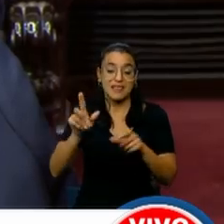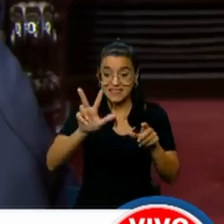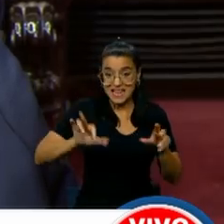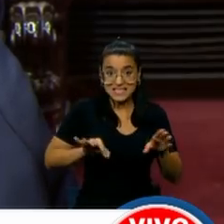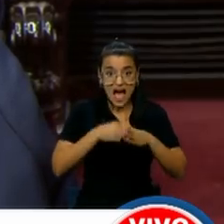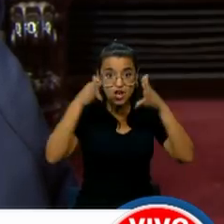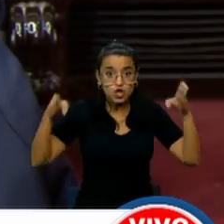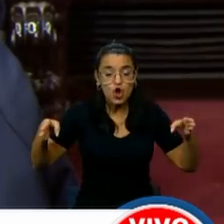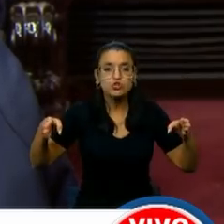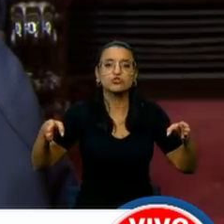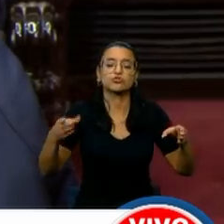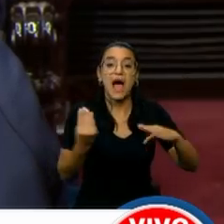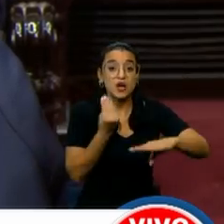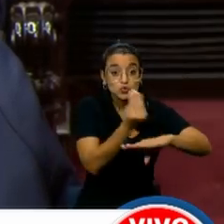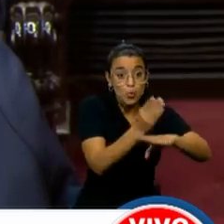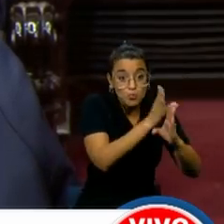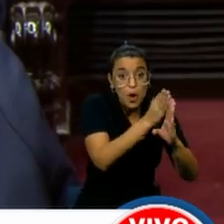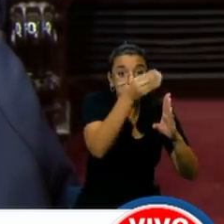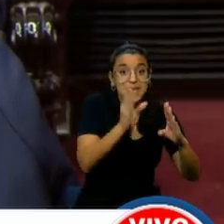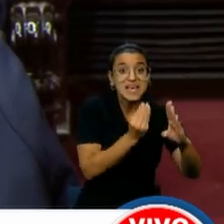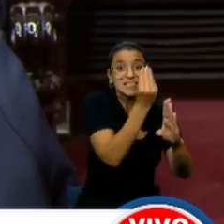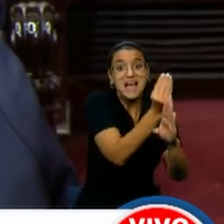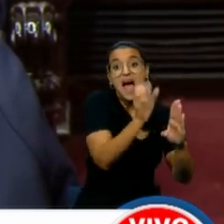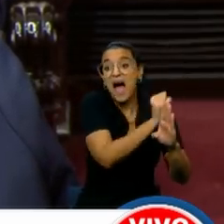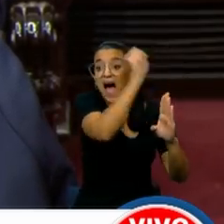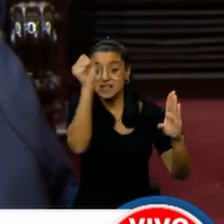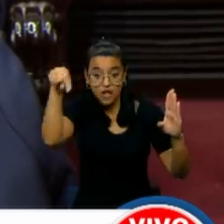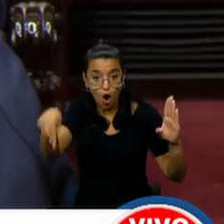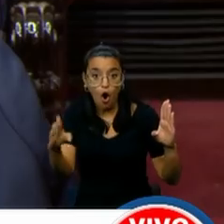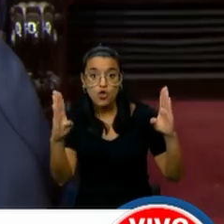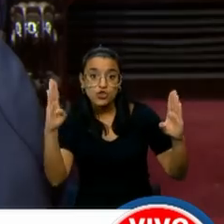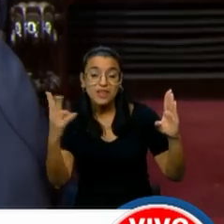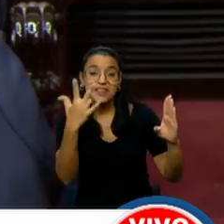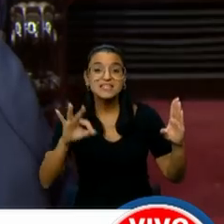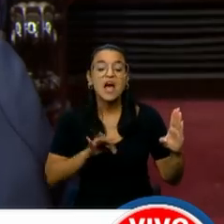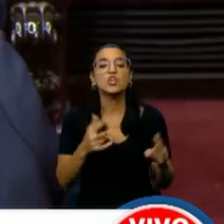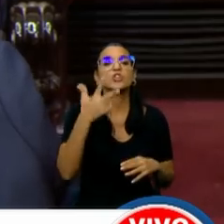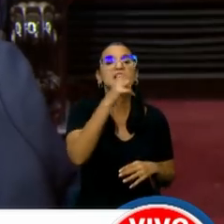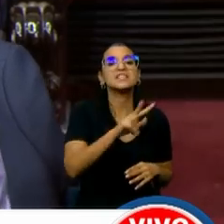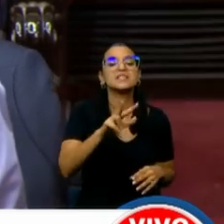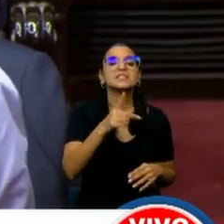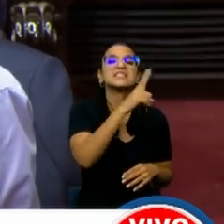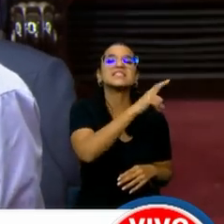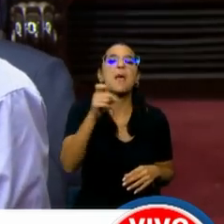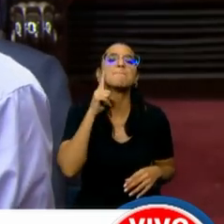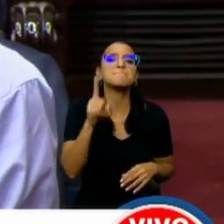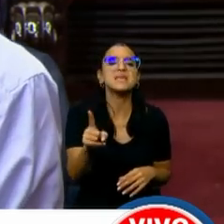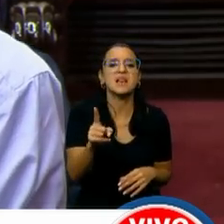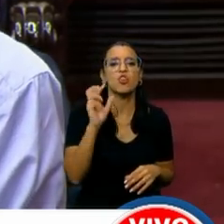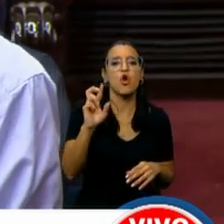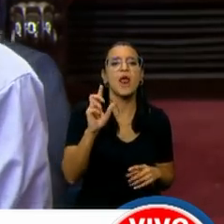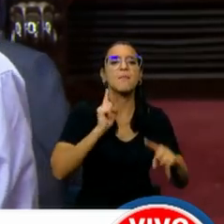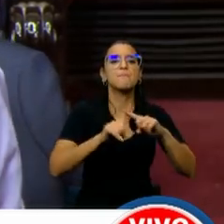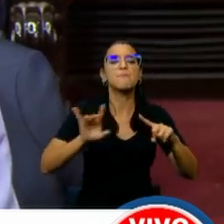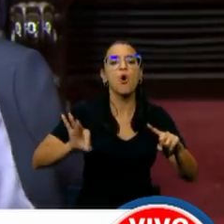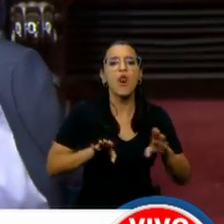justamente la casualidad desde que asumió la procuración hasta hoy trescientos mil cien mil dólares por año